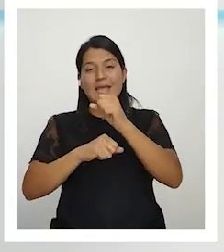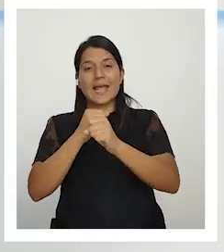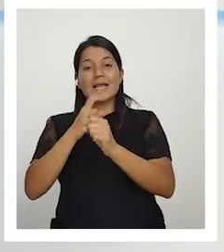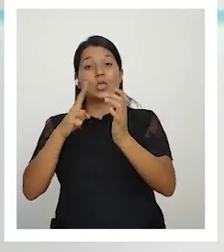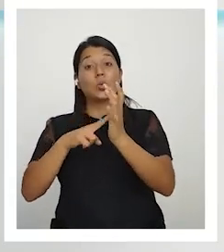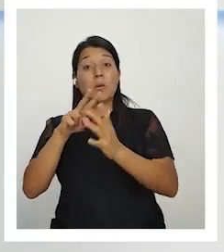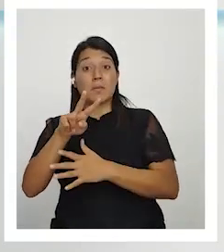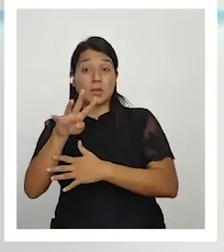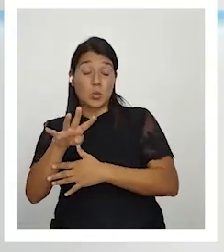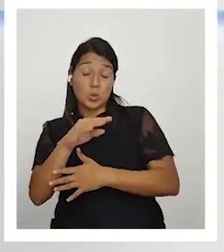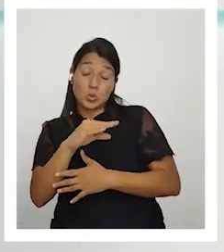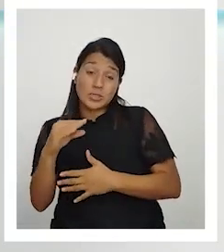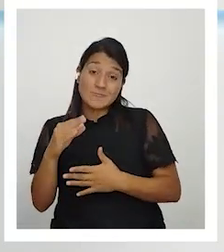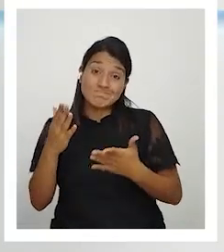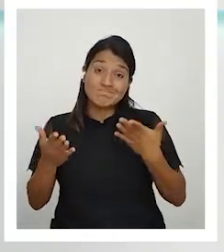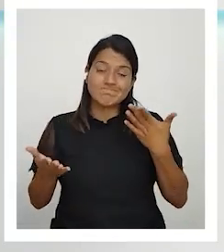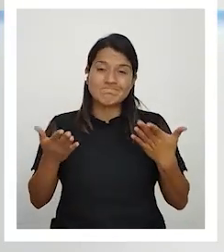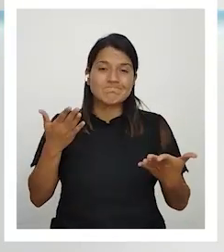repente